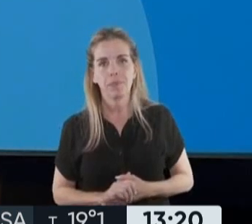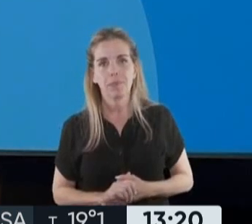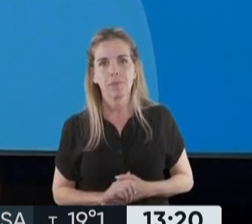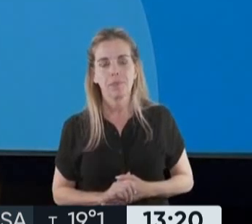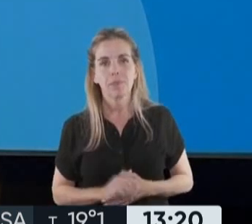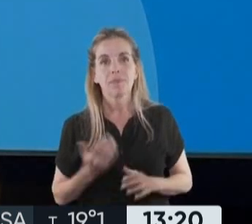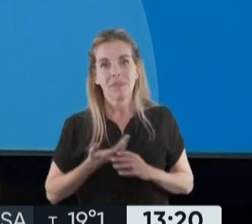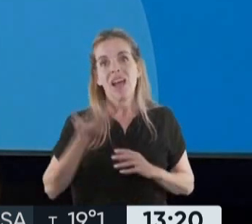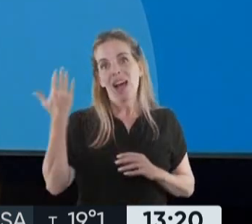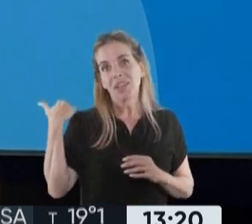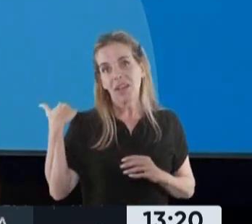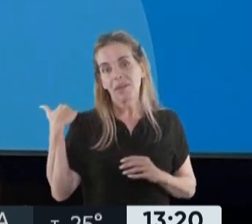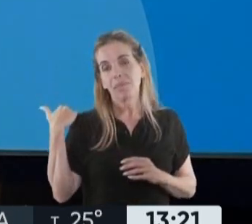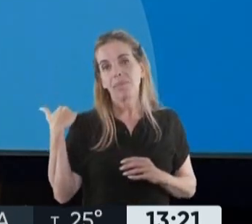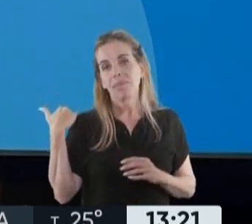Y ayer lo hablábamos,